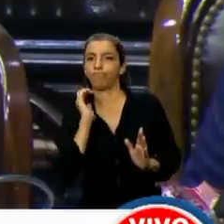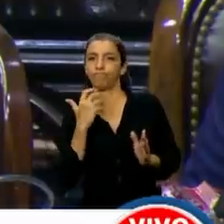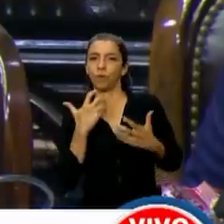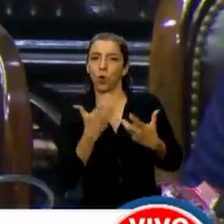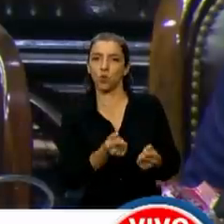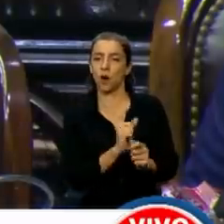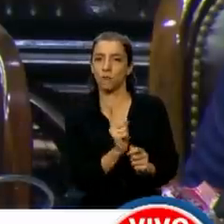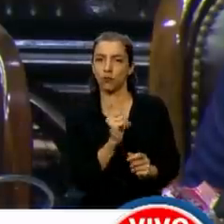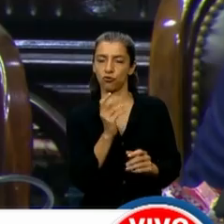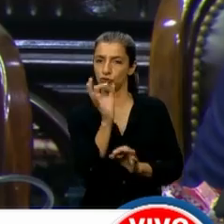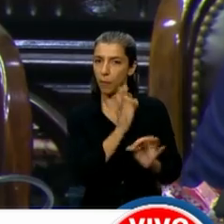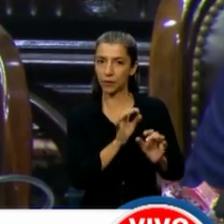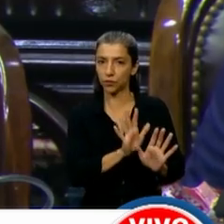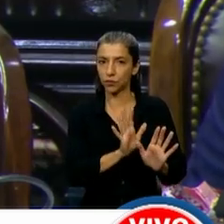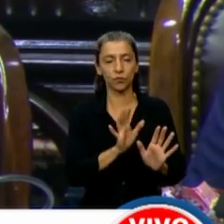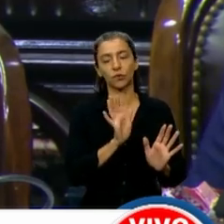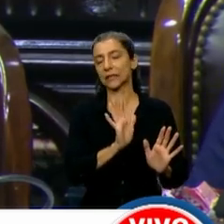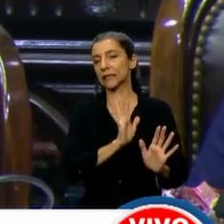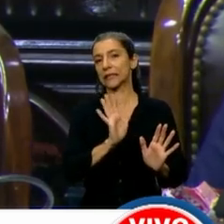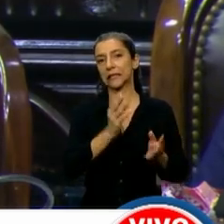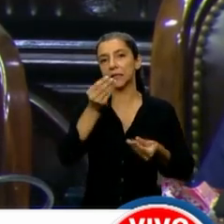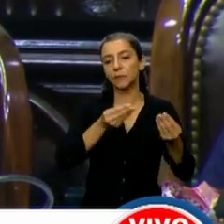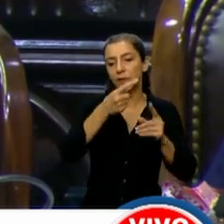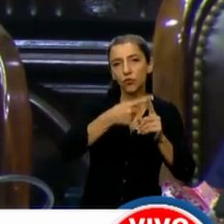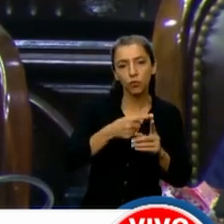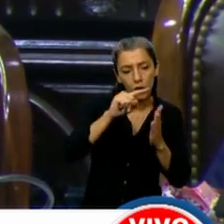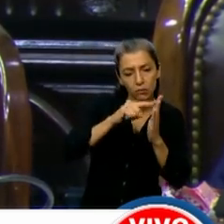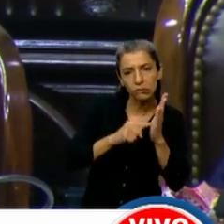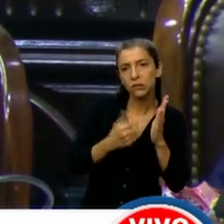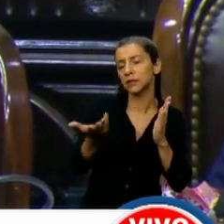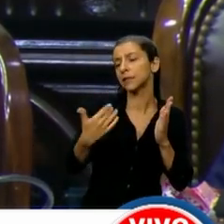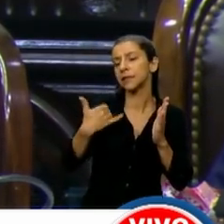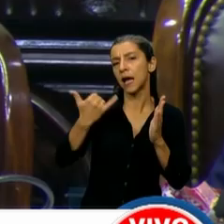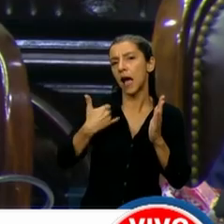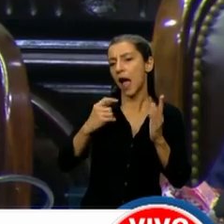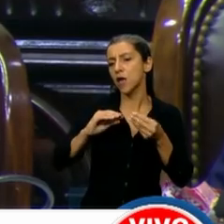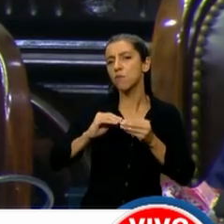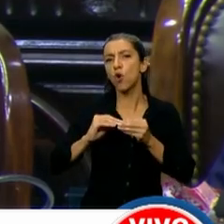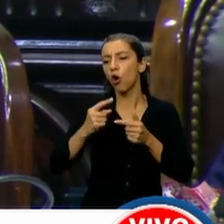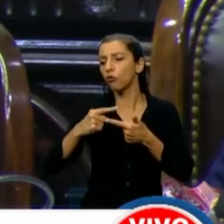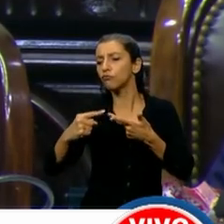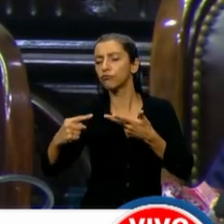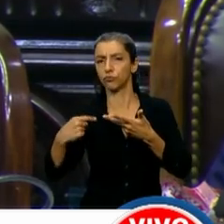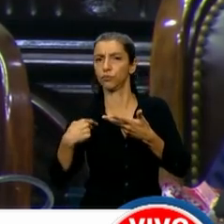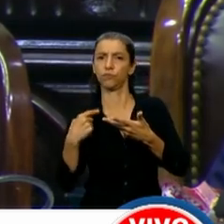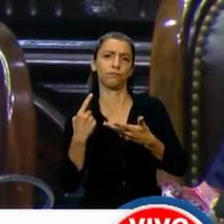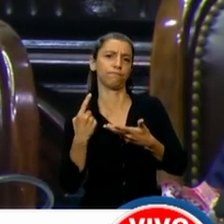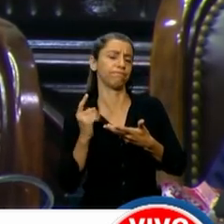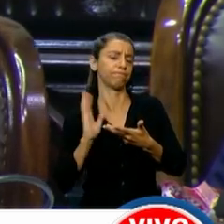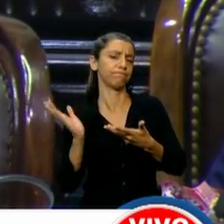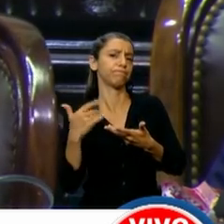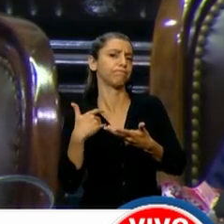muchas son las razones que me llevan a tomar esta decisión y ni colegas ya lo vienen